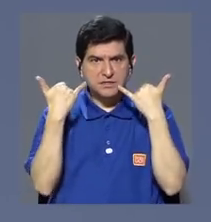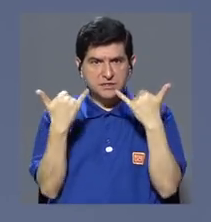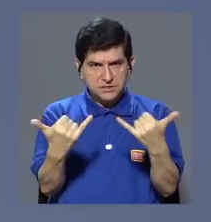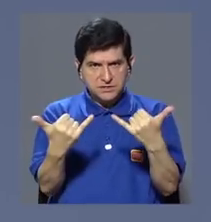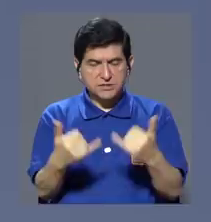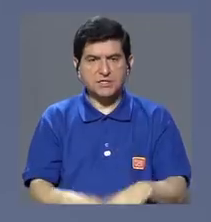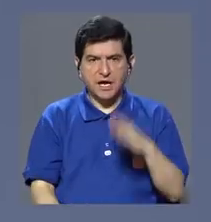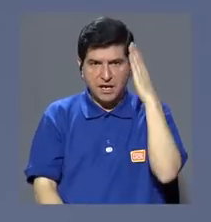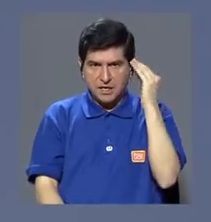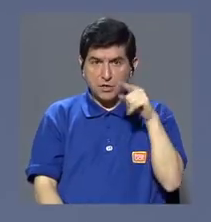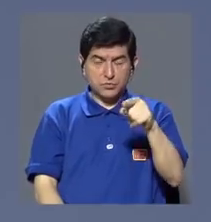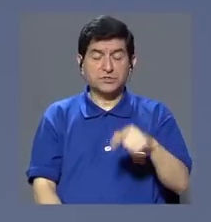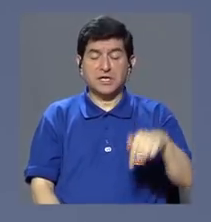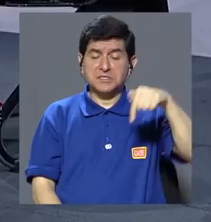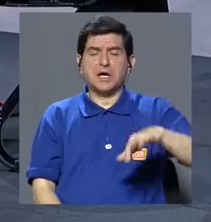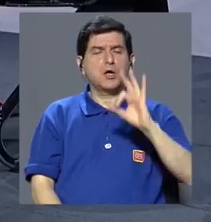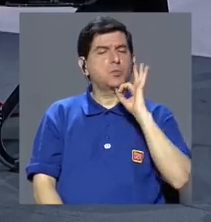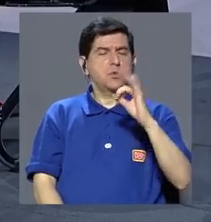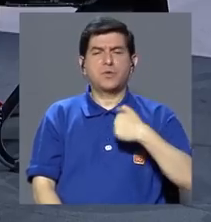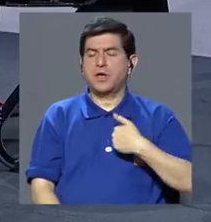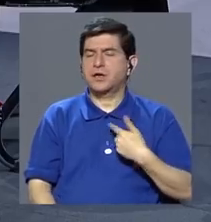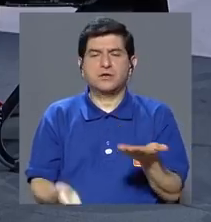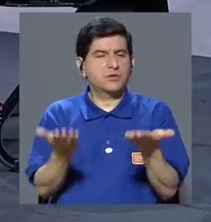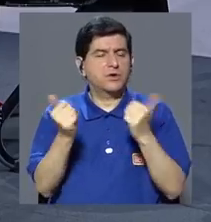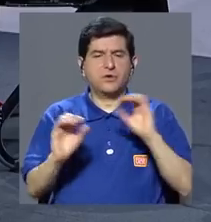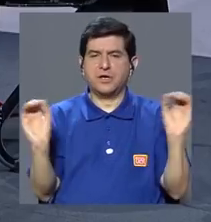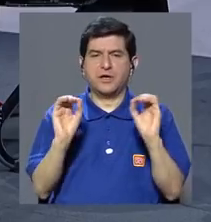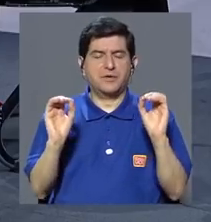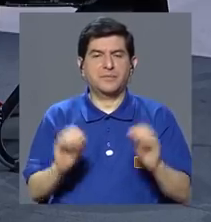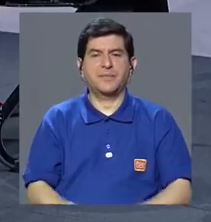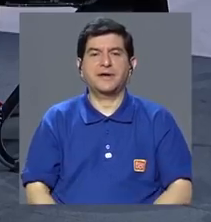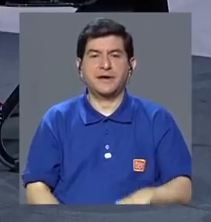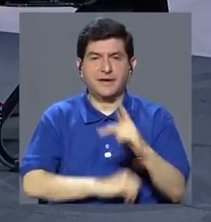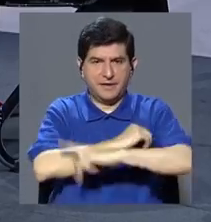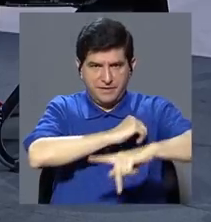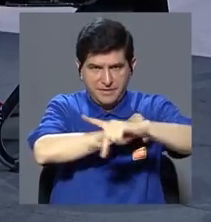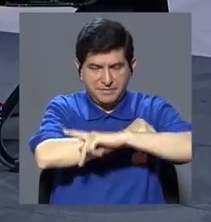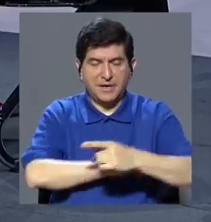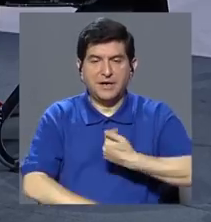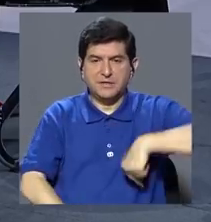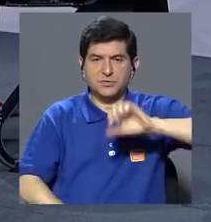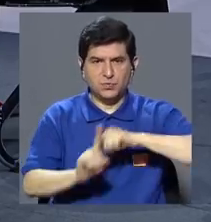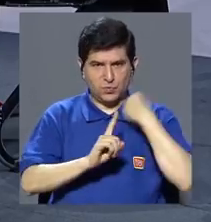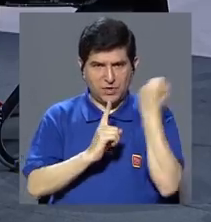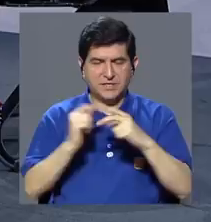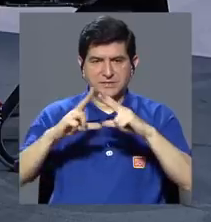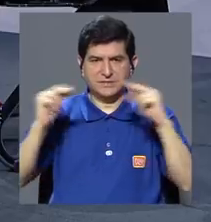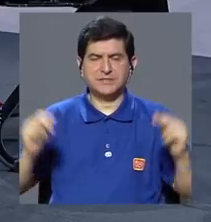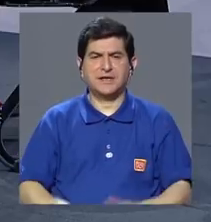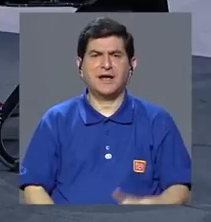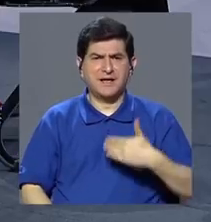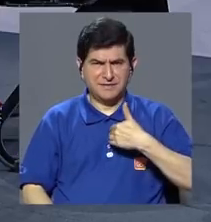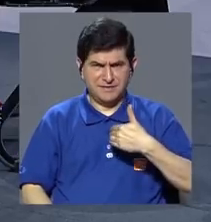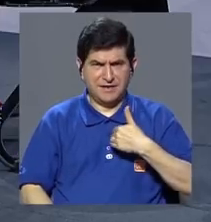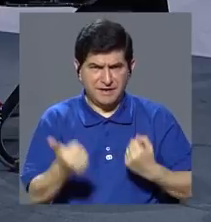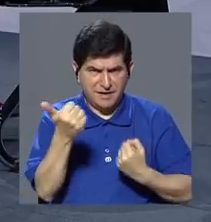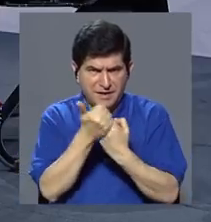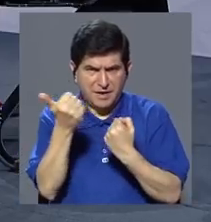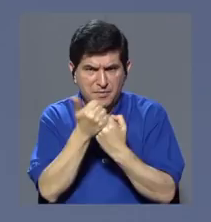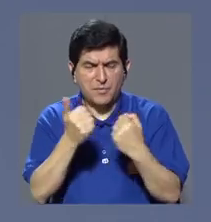ustedes aquí están en la gloria ya no le deseo a ningún país lo que nosotros actualmente estamos viviendo en nicaragua un sentido del respaldo de los países